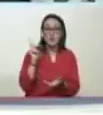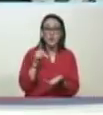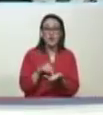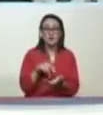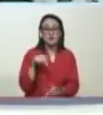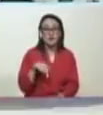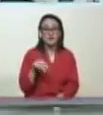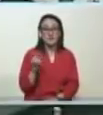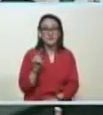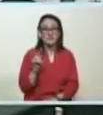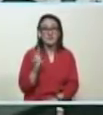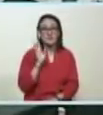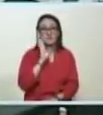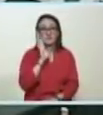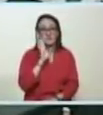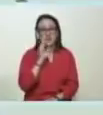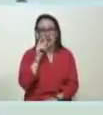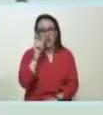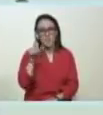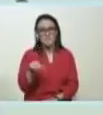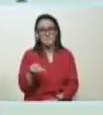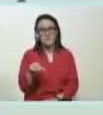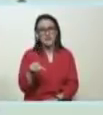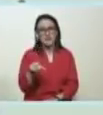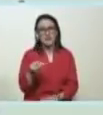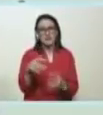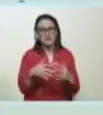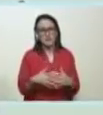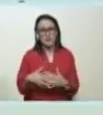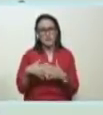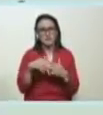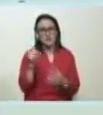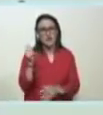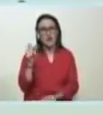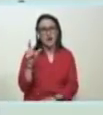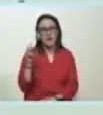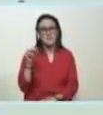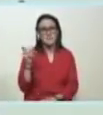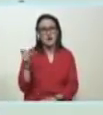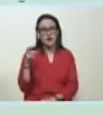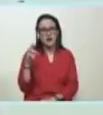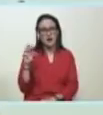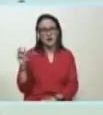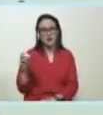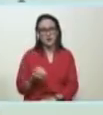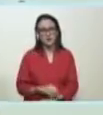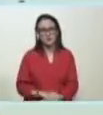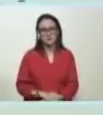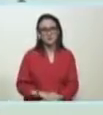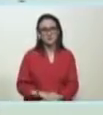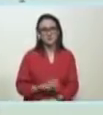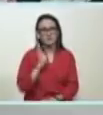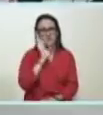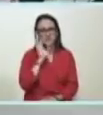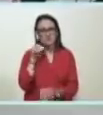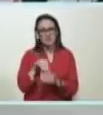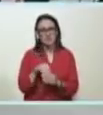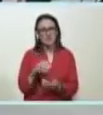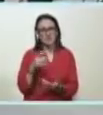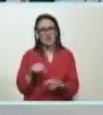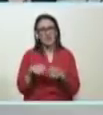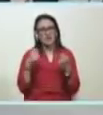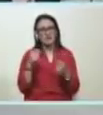se llama la basura de Luis Almagro. Fue lo único que nosotros dijimos, la única condición. ¿Basura en el país? No.